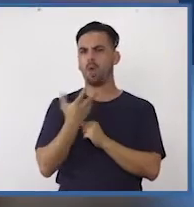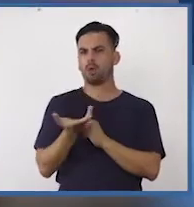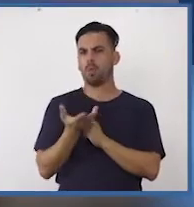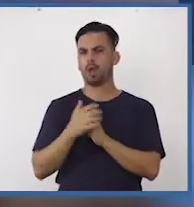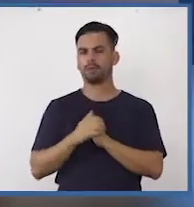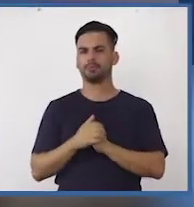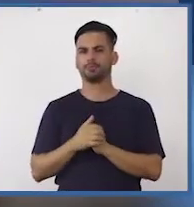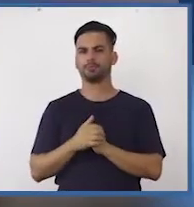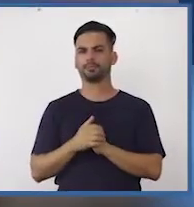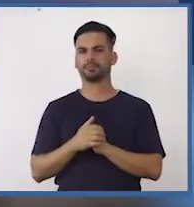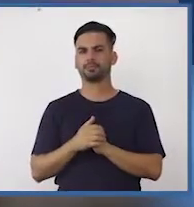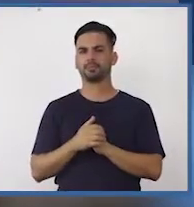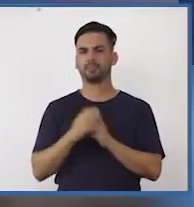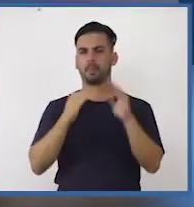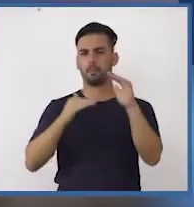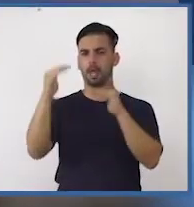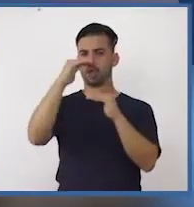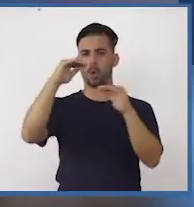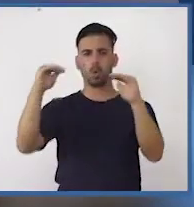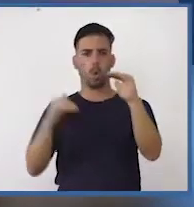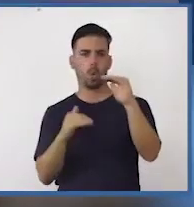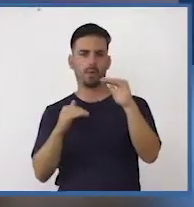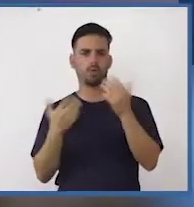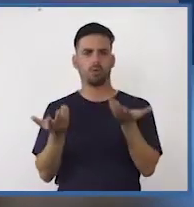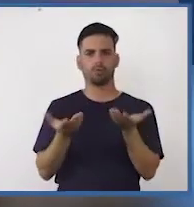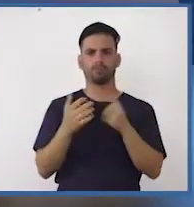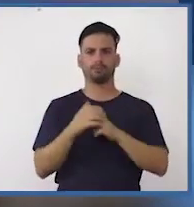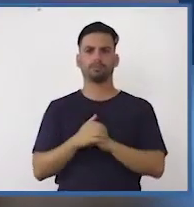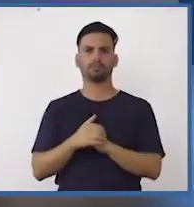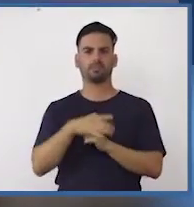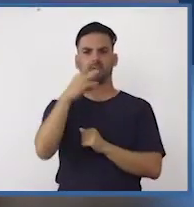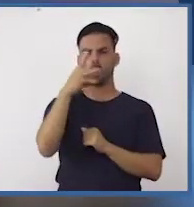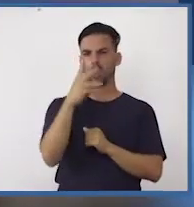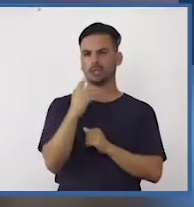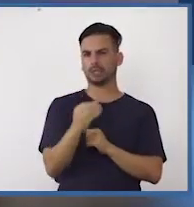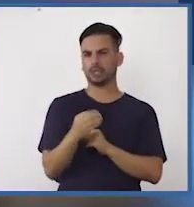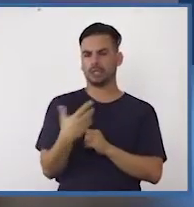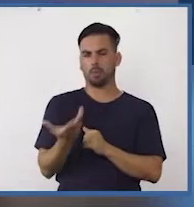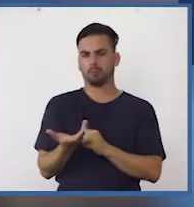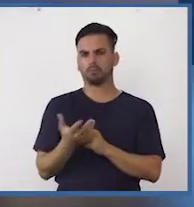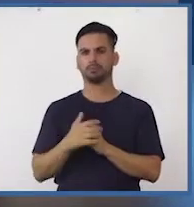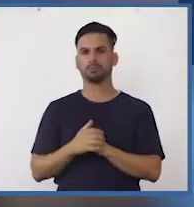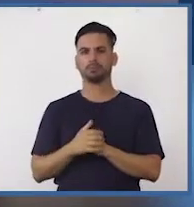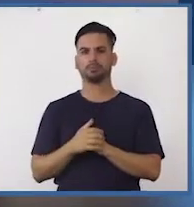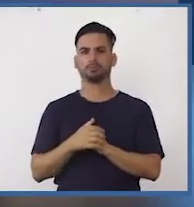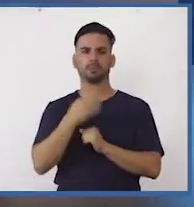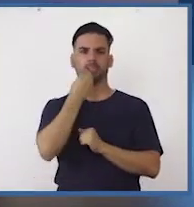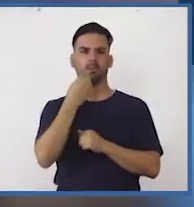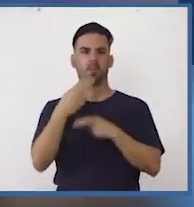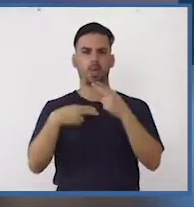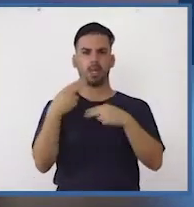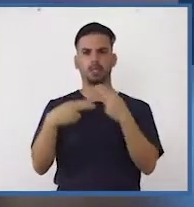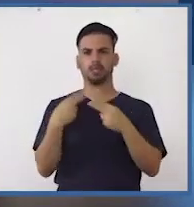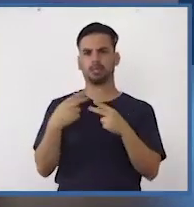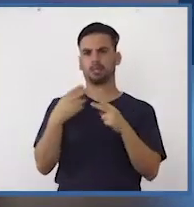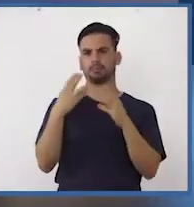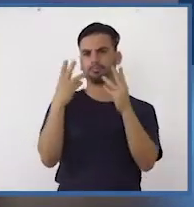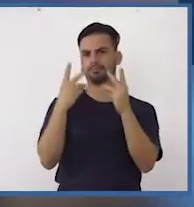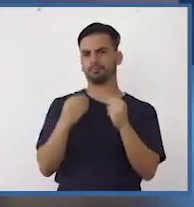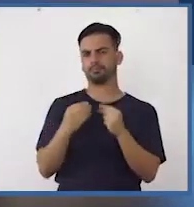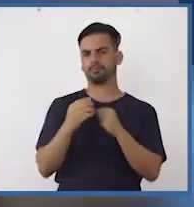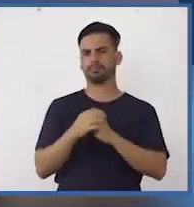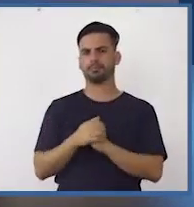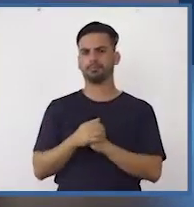de onda va a ser igual a la velocidad por el periodo, ¿no verdad? Por lo tanto, cuando yo leo el problema me dice que con